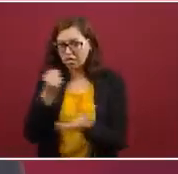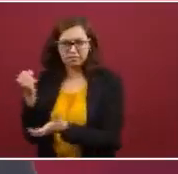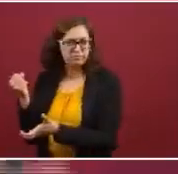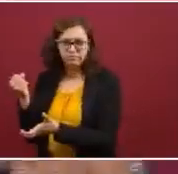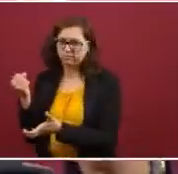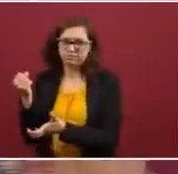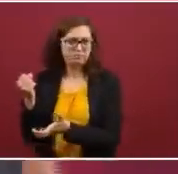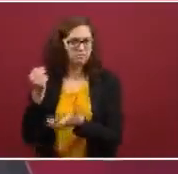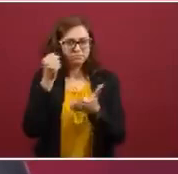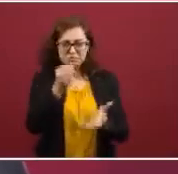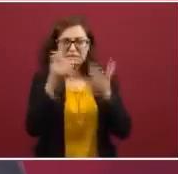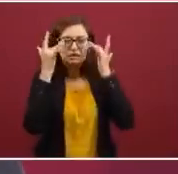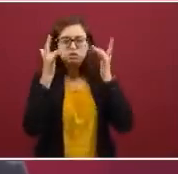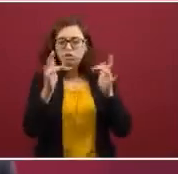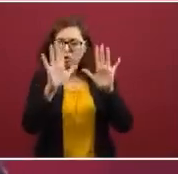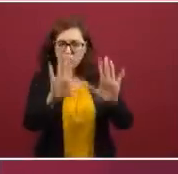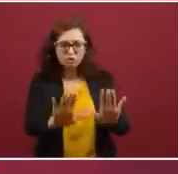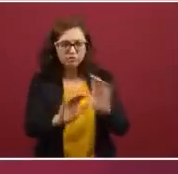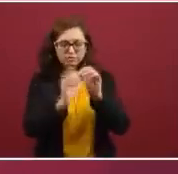No